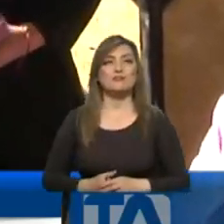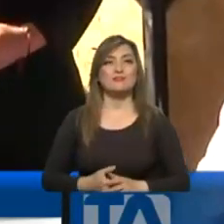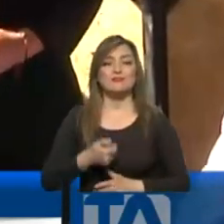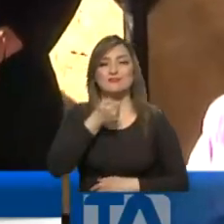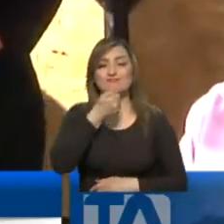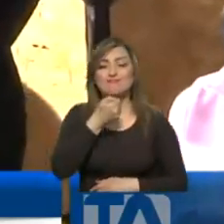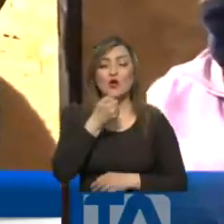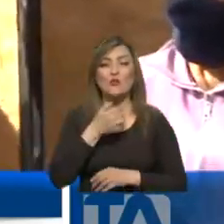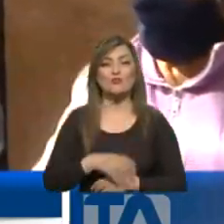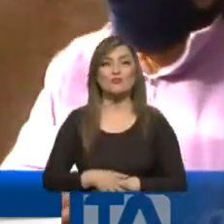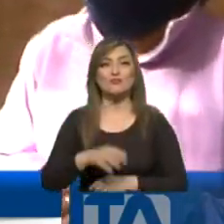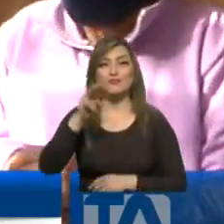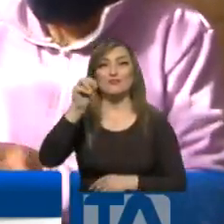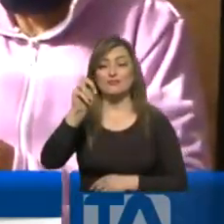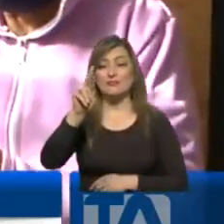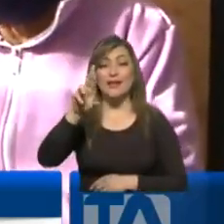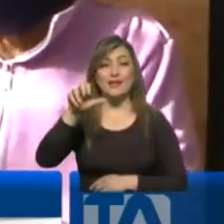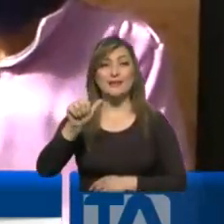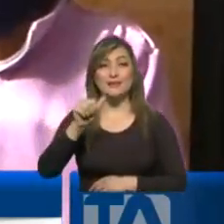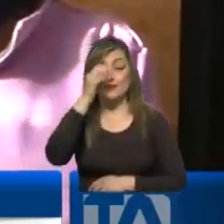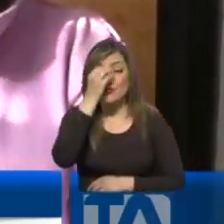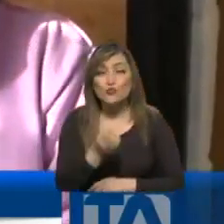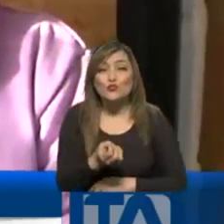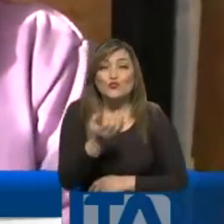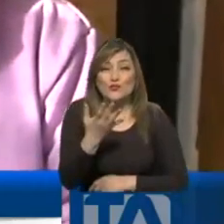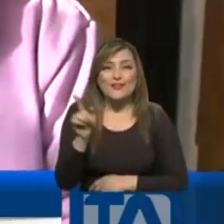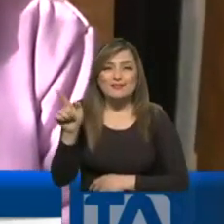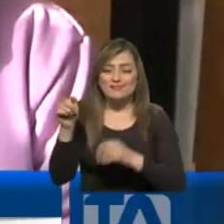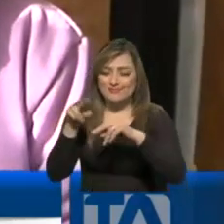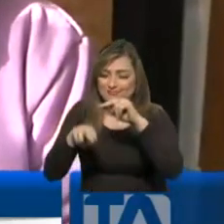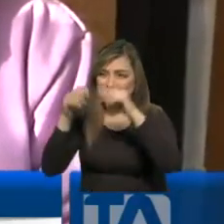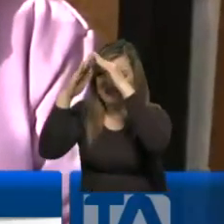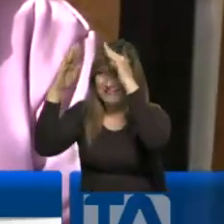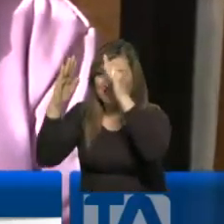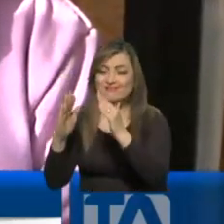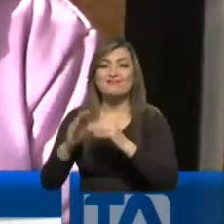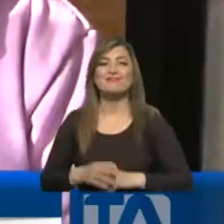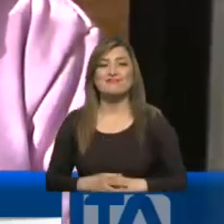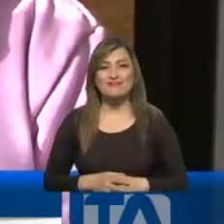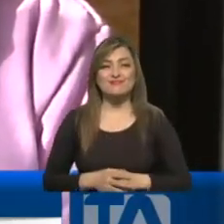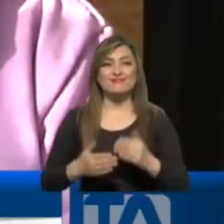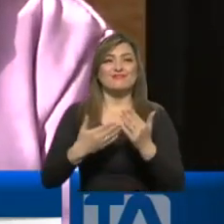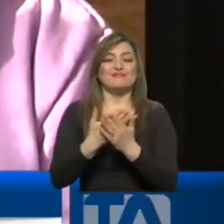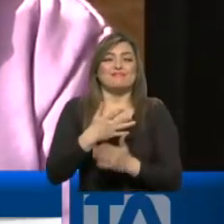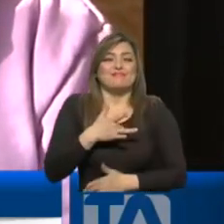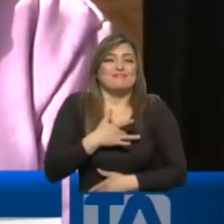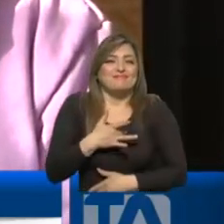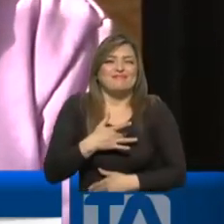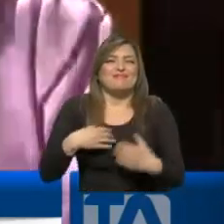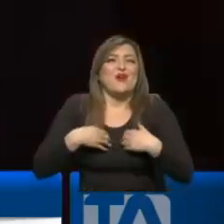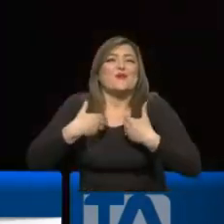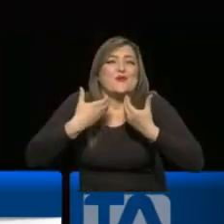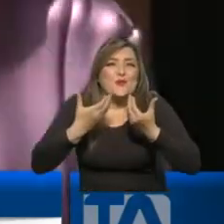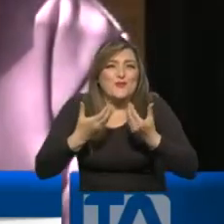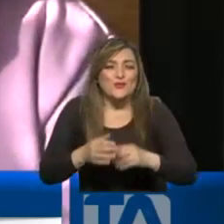ahora a conversar con Doña María. Muy buenos días. Usted es la beneficiaria de esta casita nueva. ¿Cómo se siente? ¿Qué es para